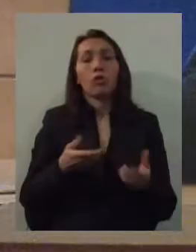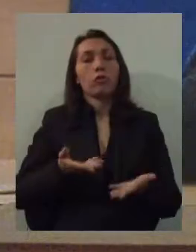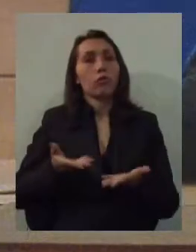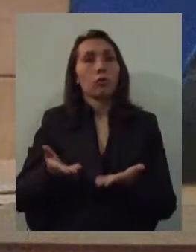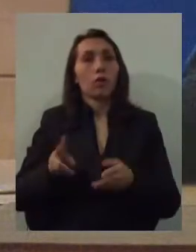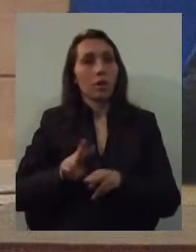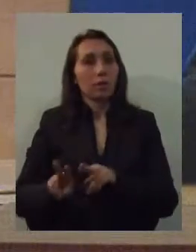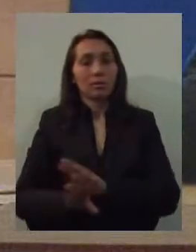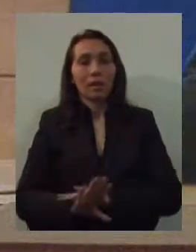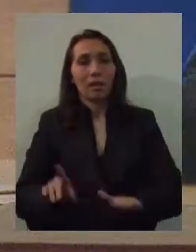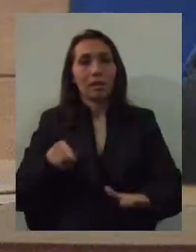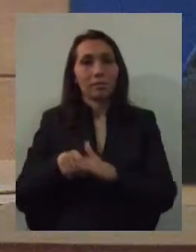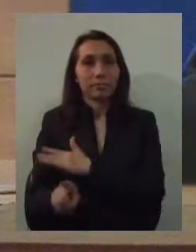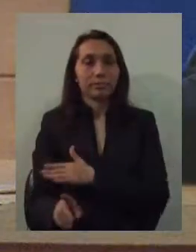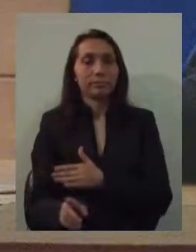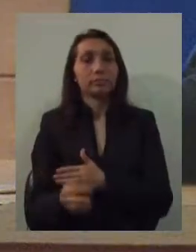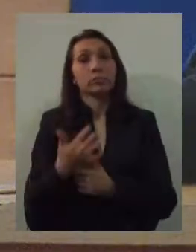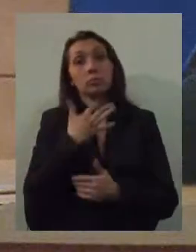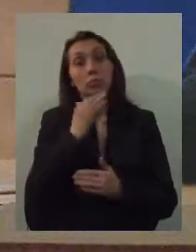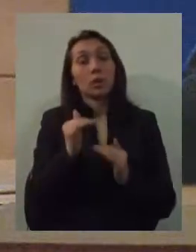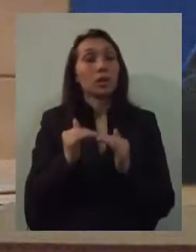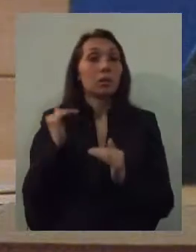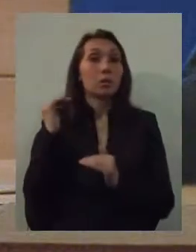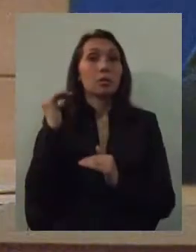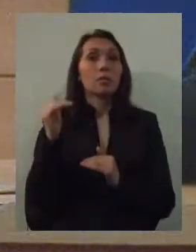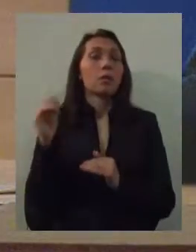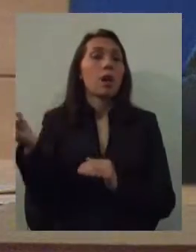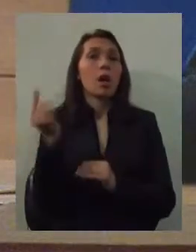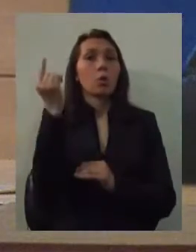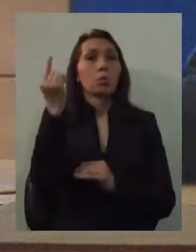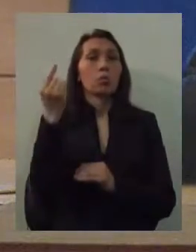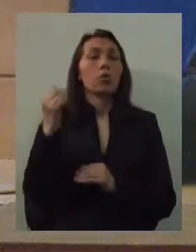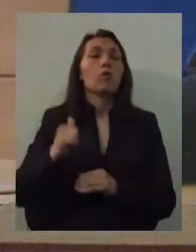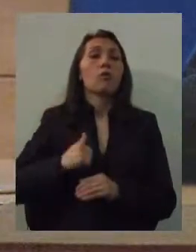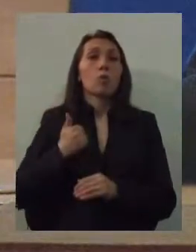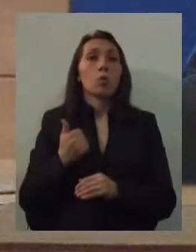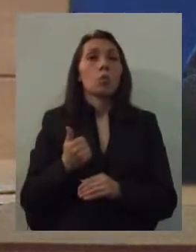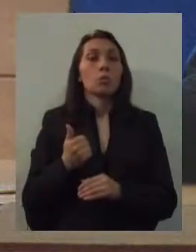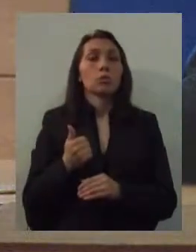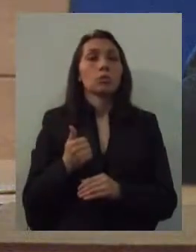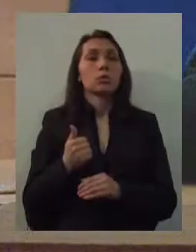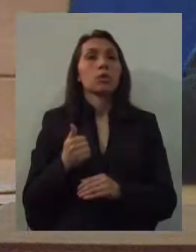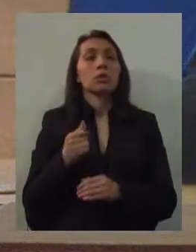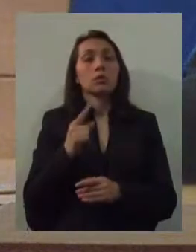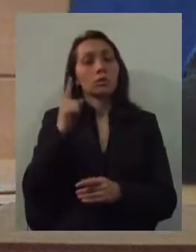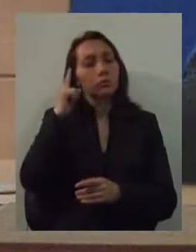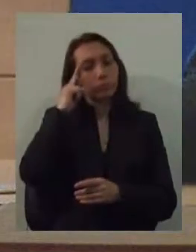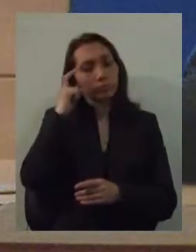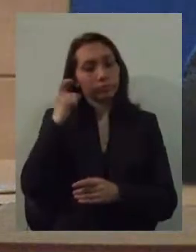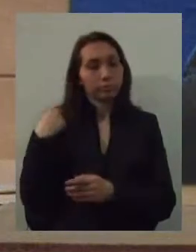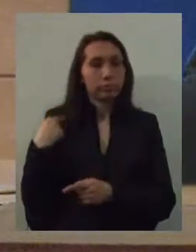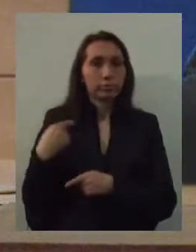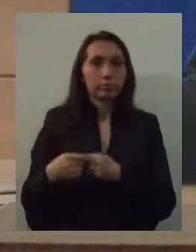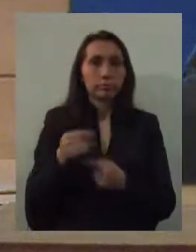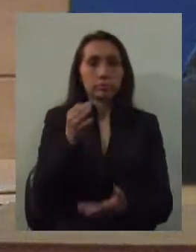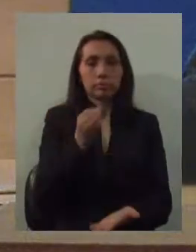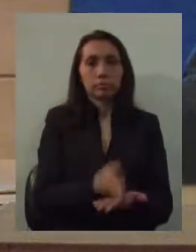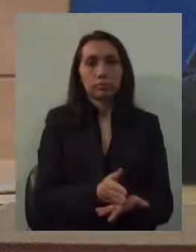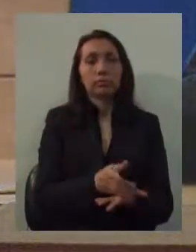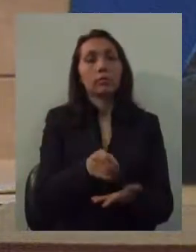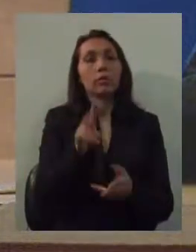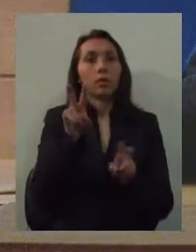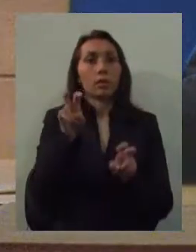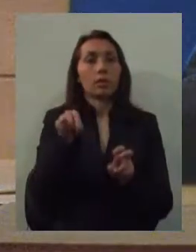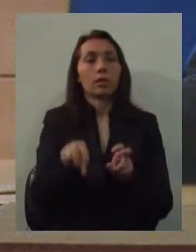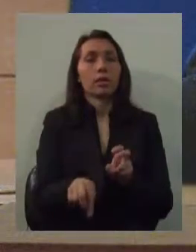ejecutar. Porque prevalece la autonomía de la voluntad, el criterio jurisdiccional que existe en esas